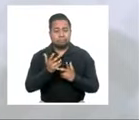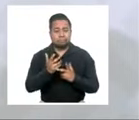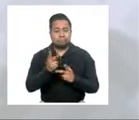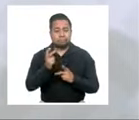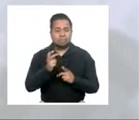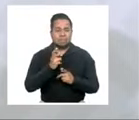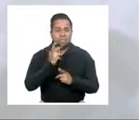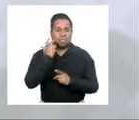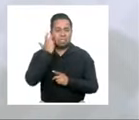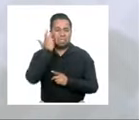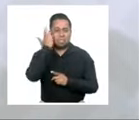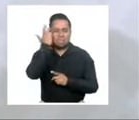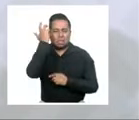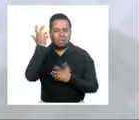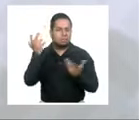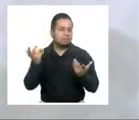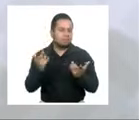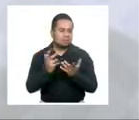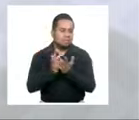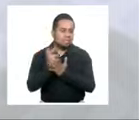una exageración de